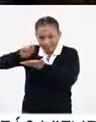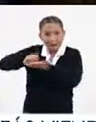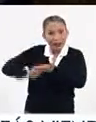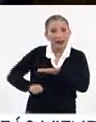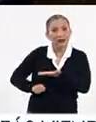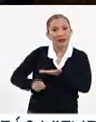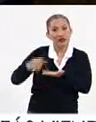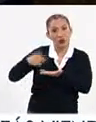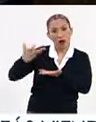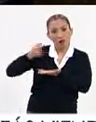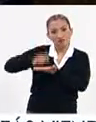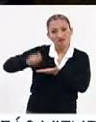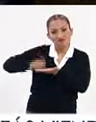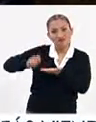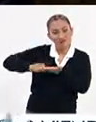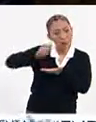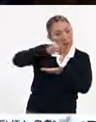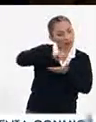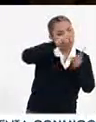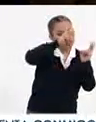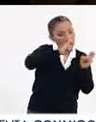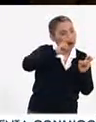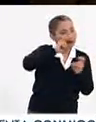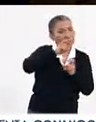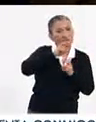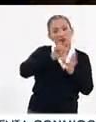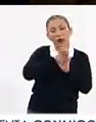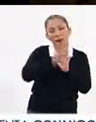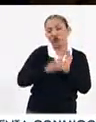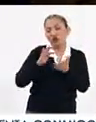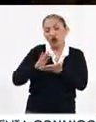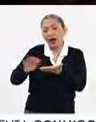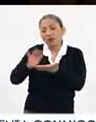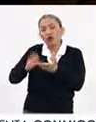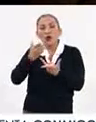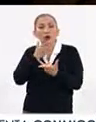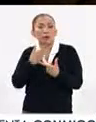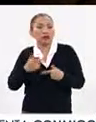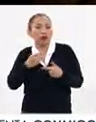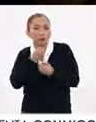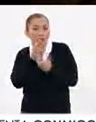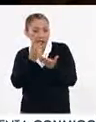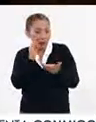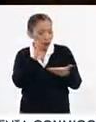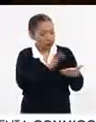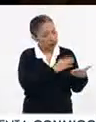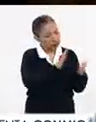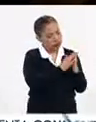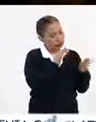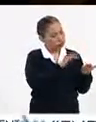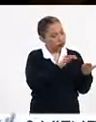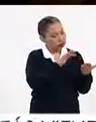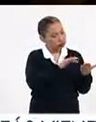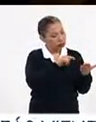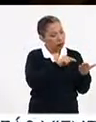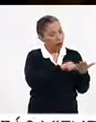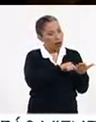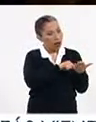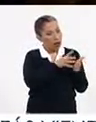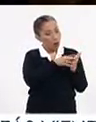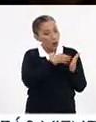lo que escribo, ¿sí? Como tema, a veces si estoy leyendo un poeta muy bueno, me incurro en lo que yo llamo el grado cero del plagio,